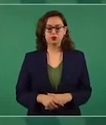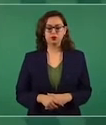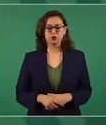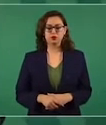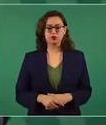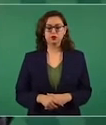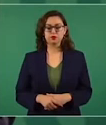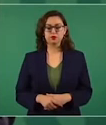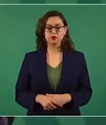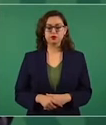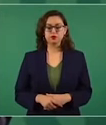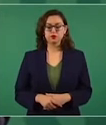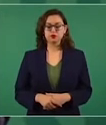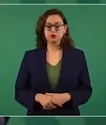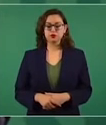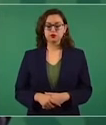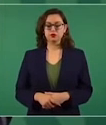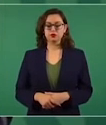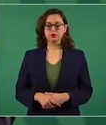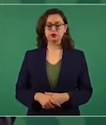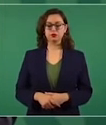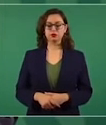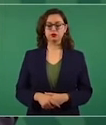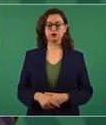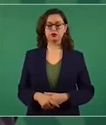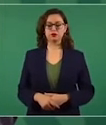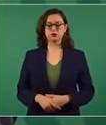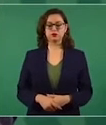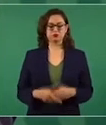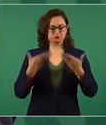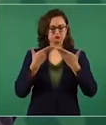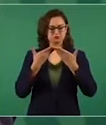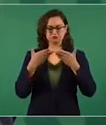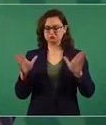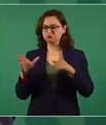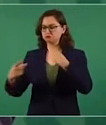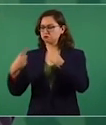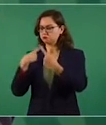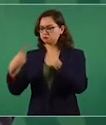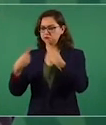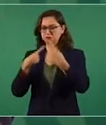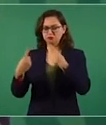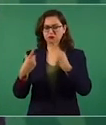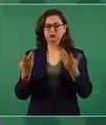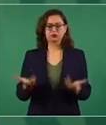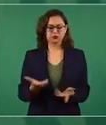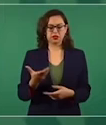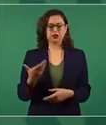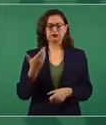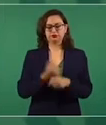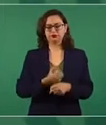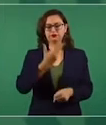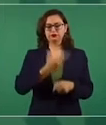se dialoga con todos, con la CENTE, lo está haciendo la